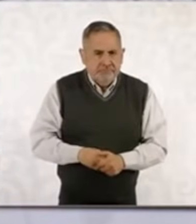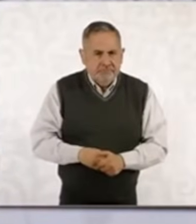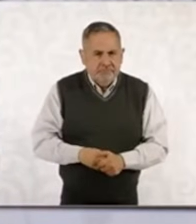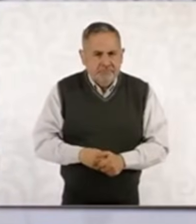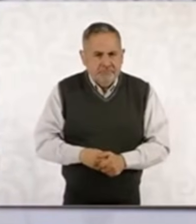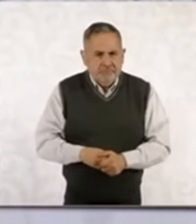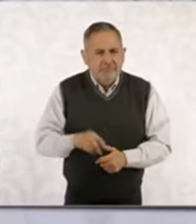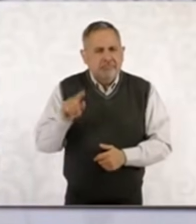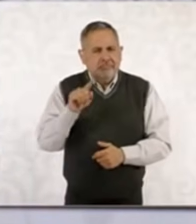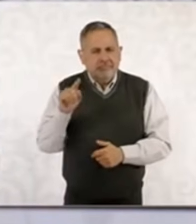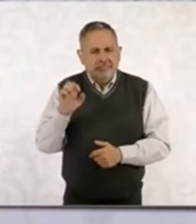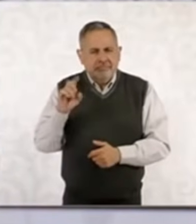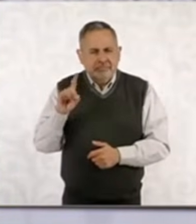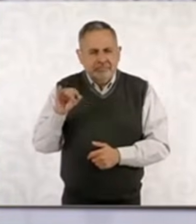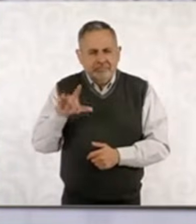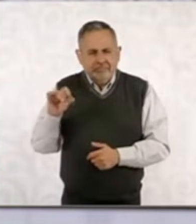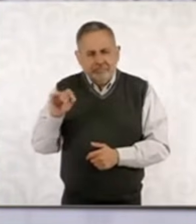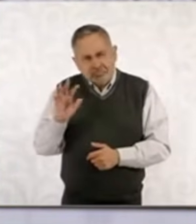Zedillo quizá un poco